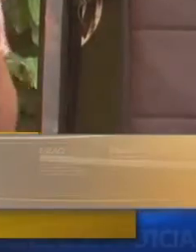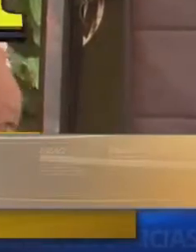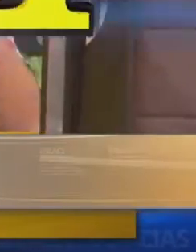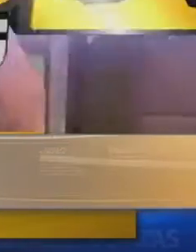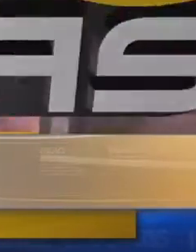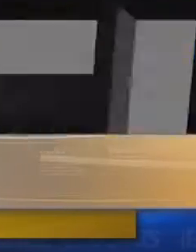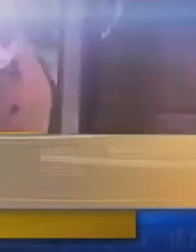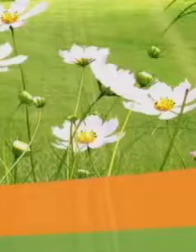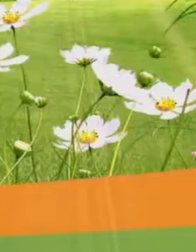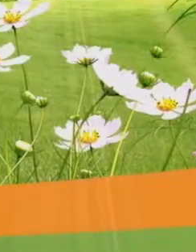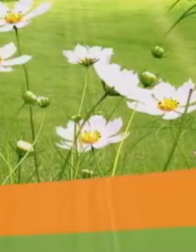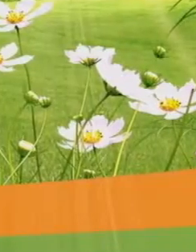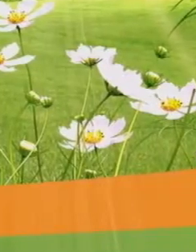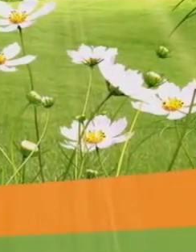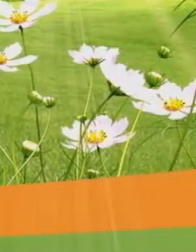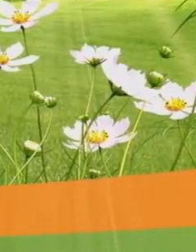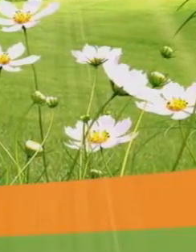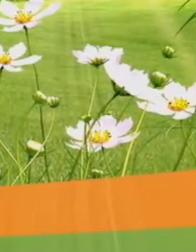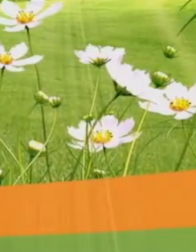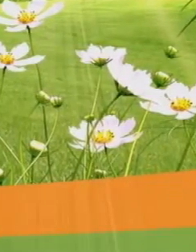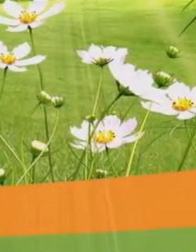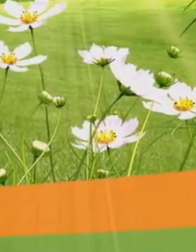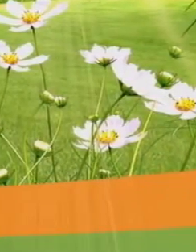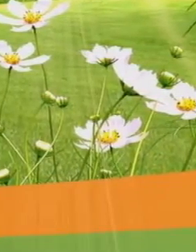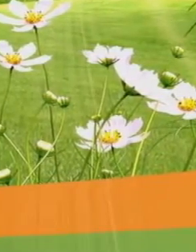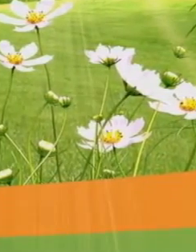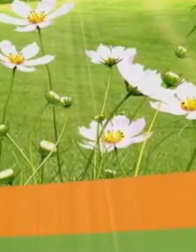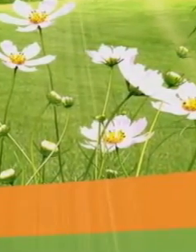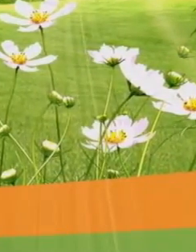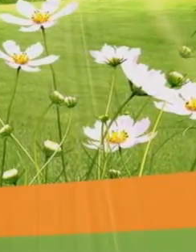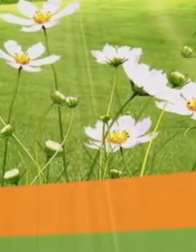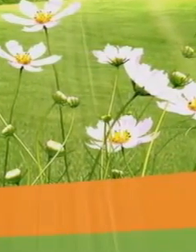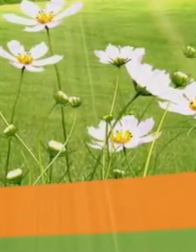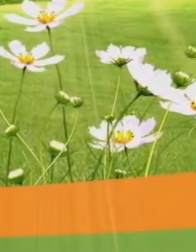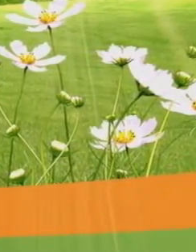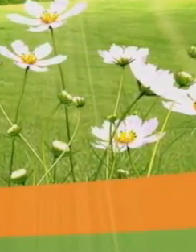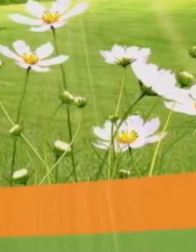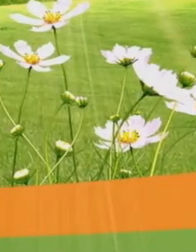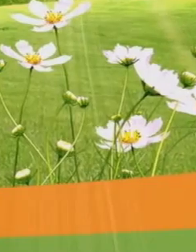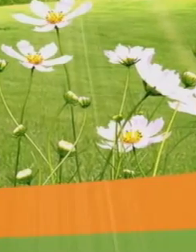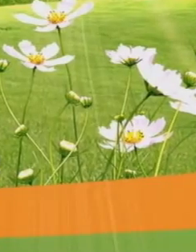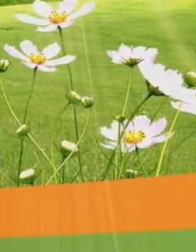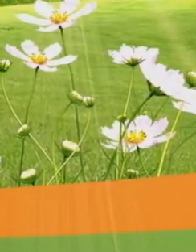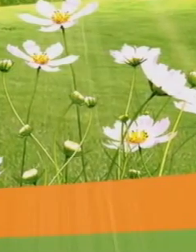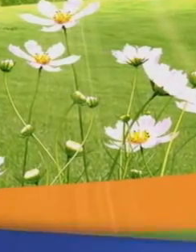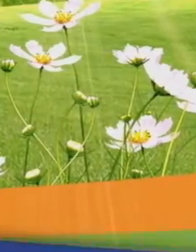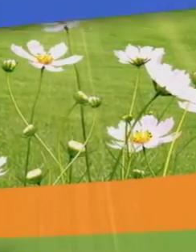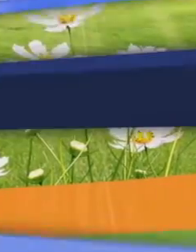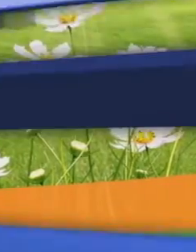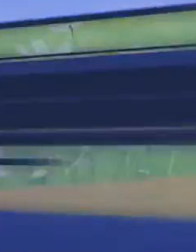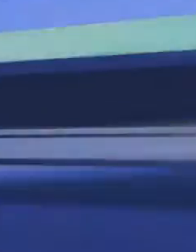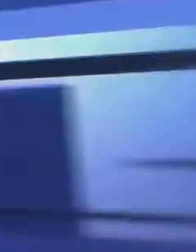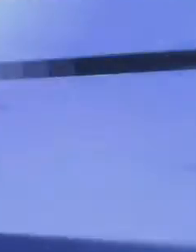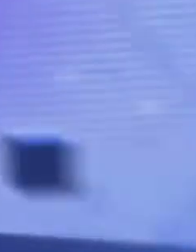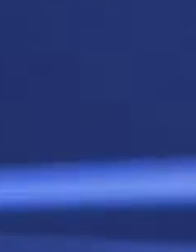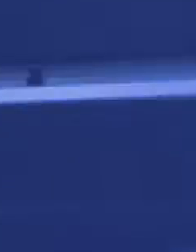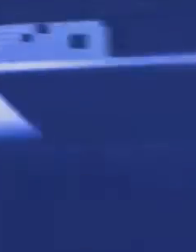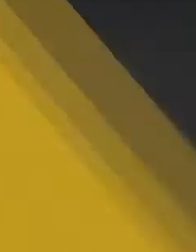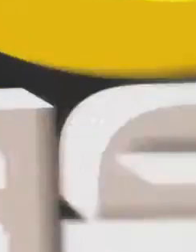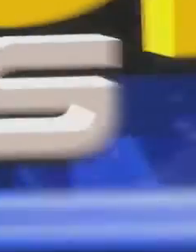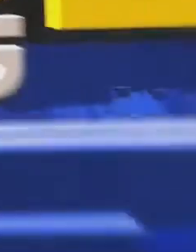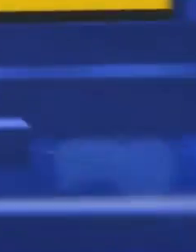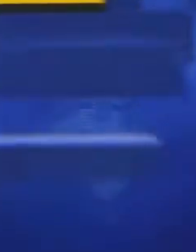este concurso. Con el patrocinio de Barzol Ecológico, Barzol Aroma, Delicias, líder en limpieza, Enlace Noticias, lo